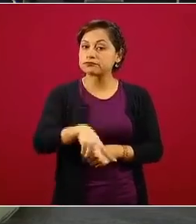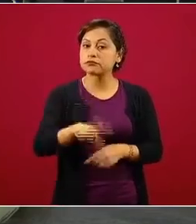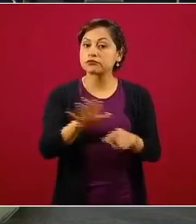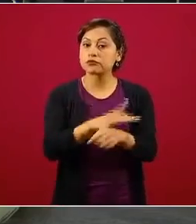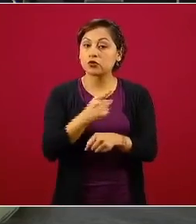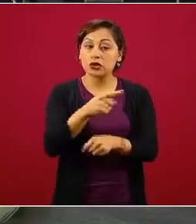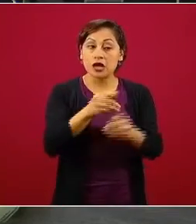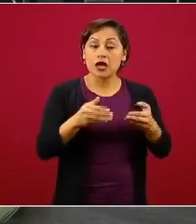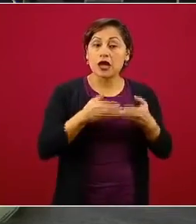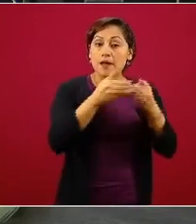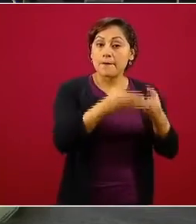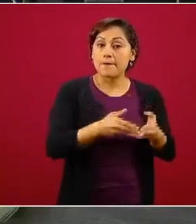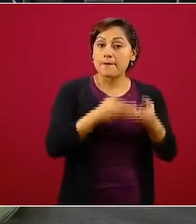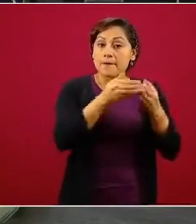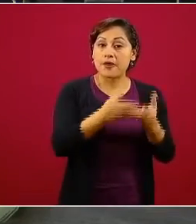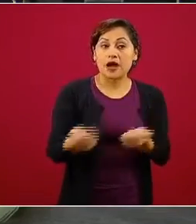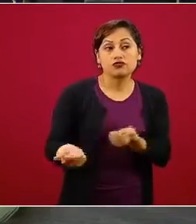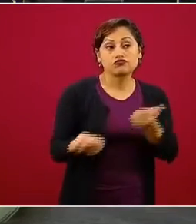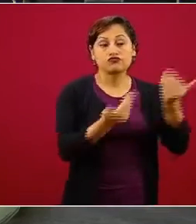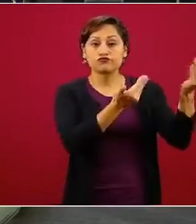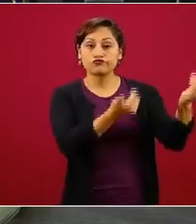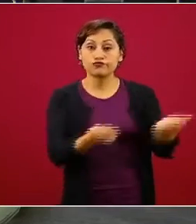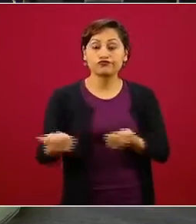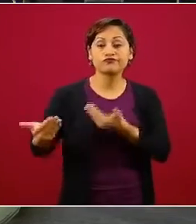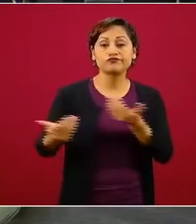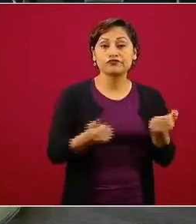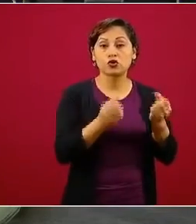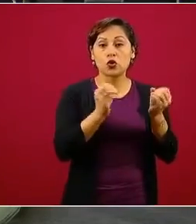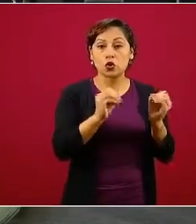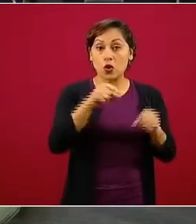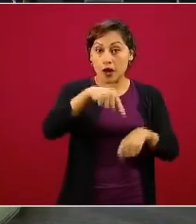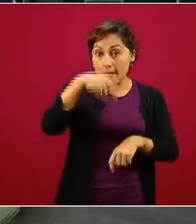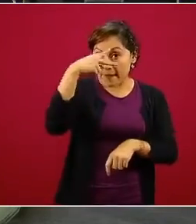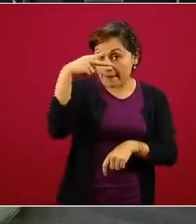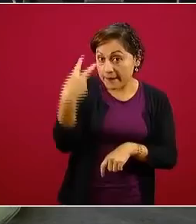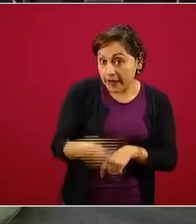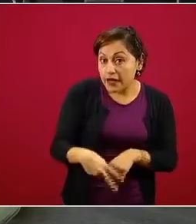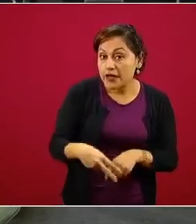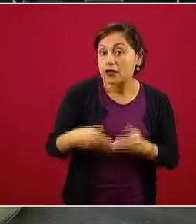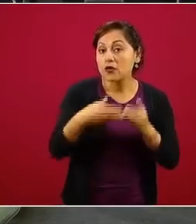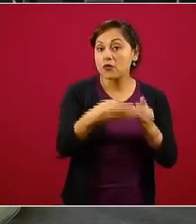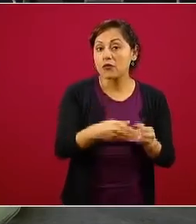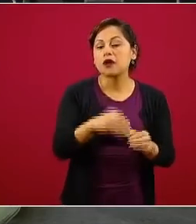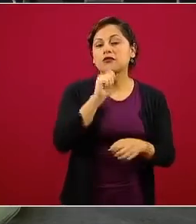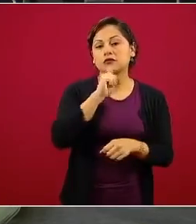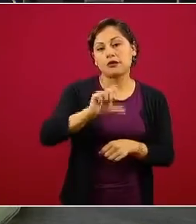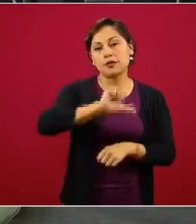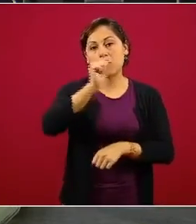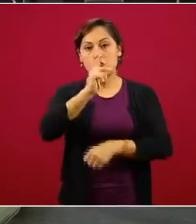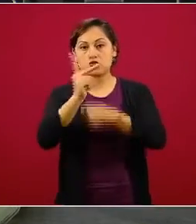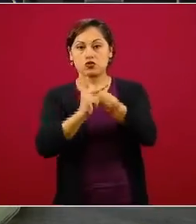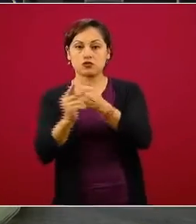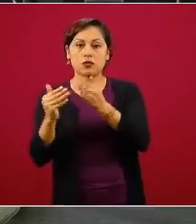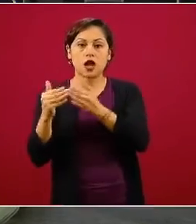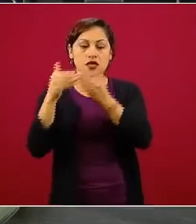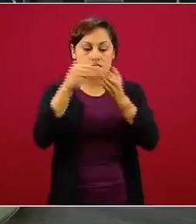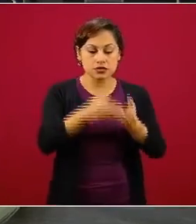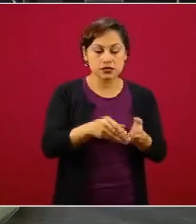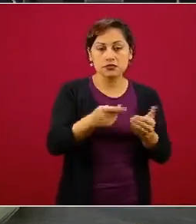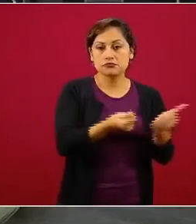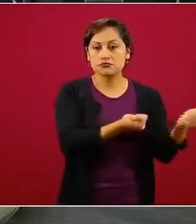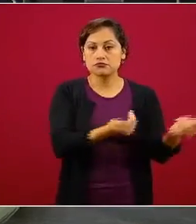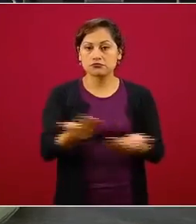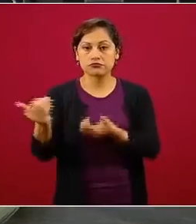de ley. Y no solamente barcos mexicanos, también barcos extranjeros. Pero a mí me parece muy